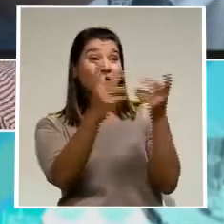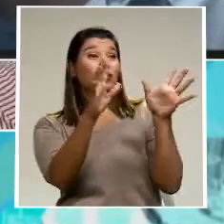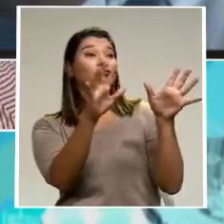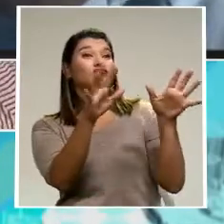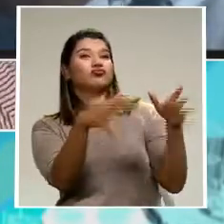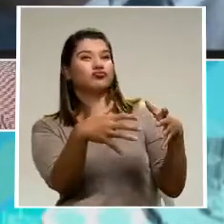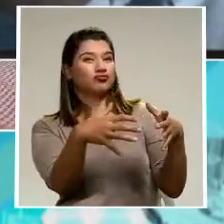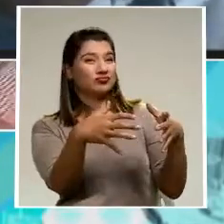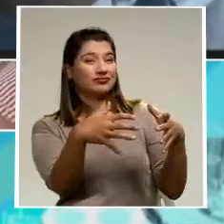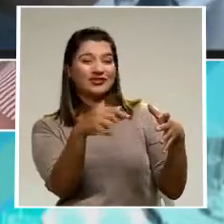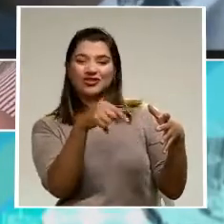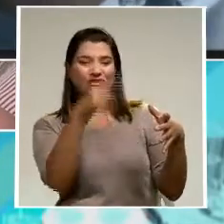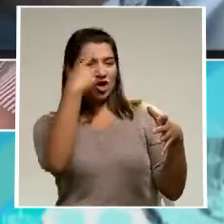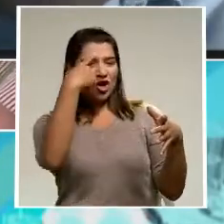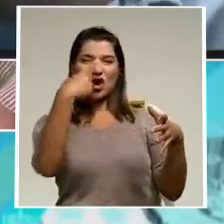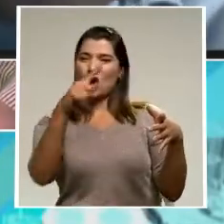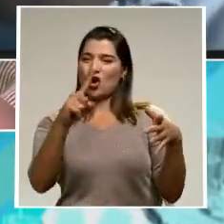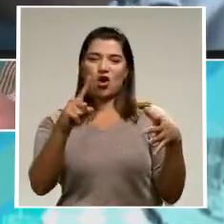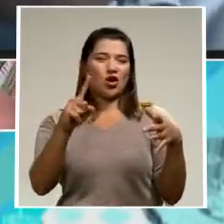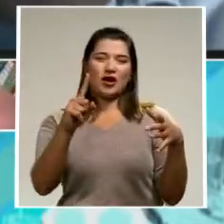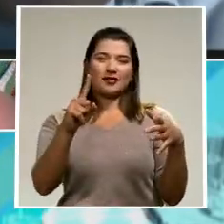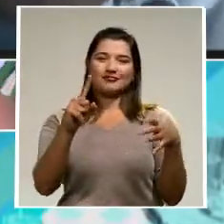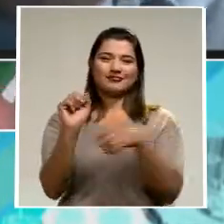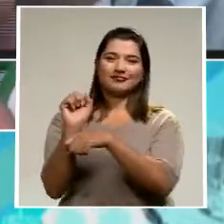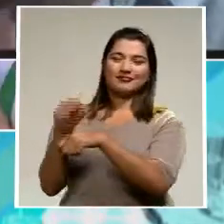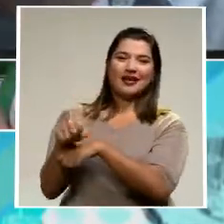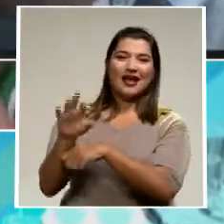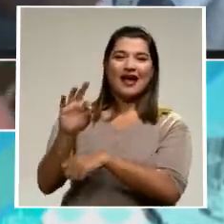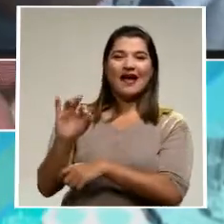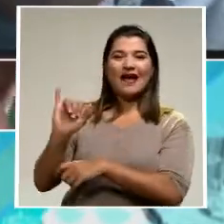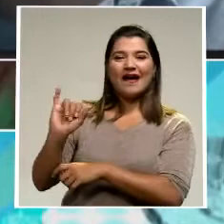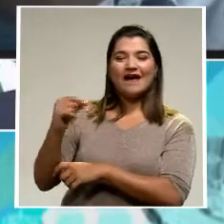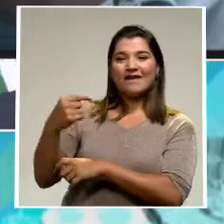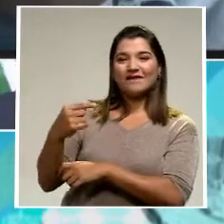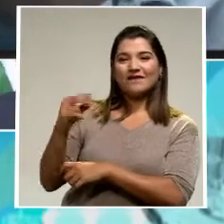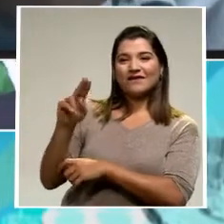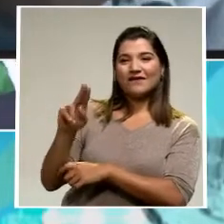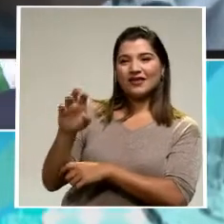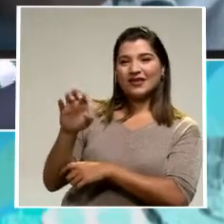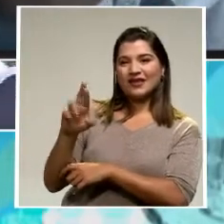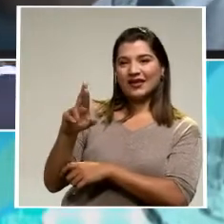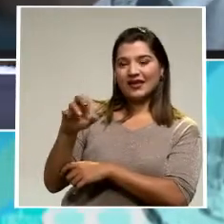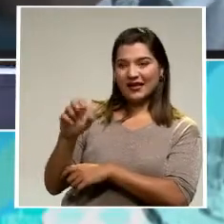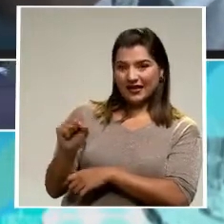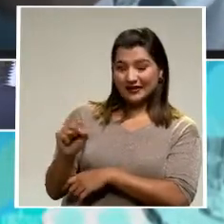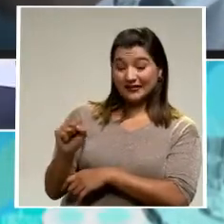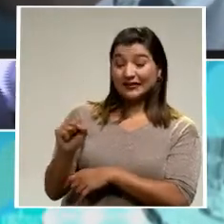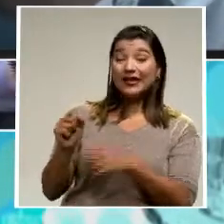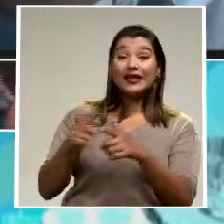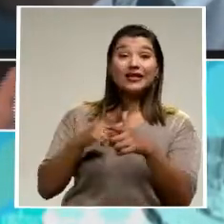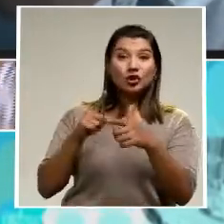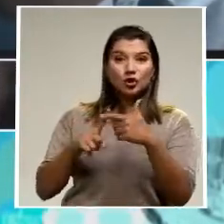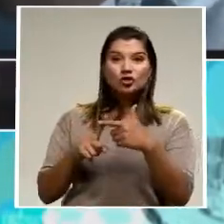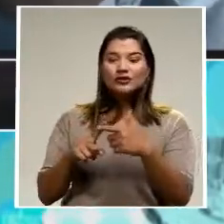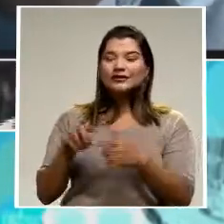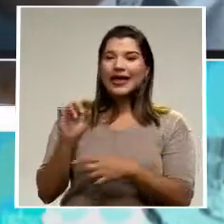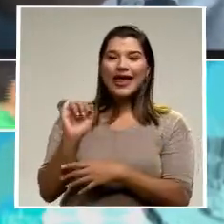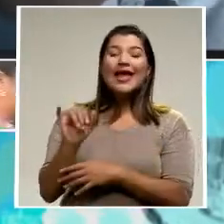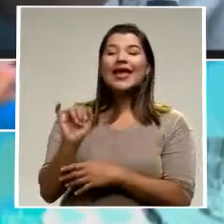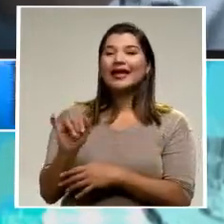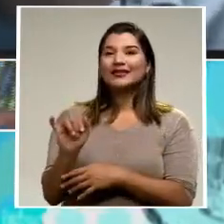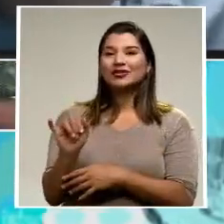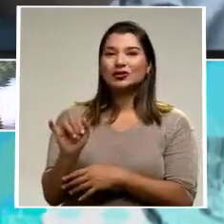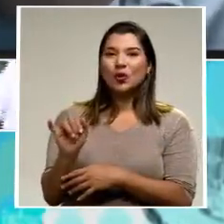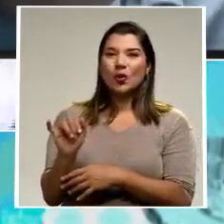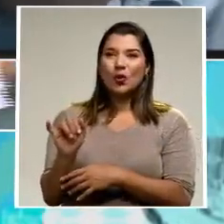ellas, lograría hacerle frente a una candidatura de José María Figueres, por lo menos dentro de las filas liberacionistas. Y eso invalida a un